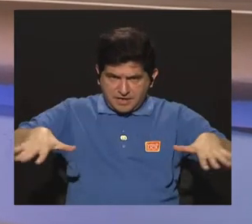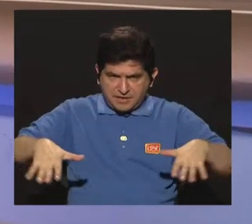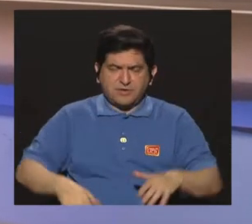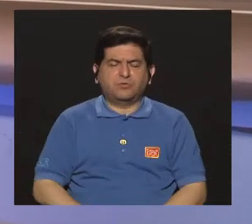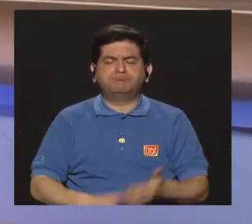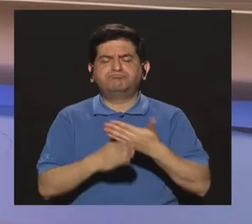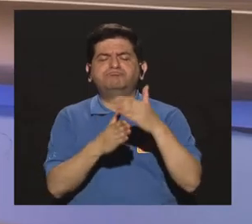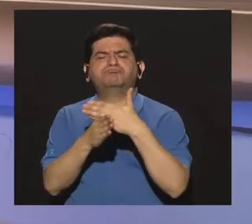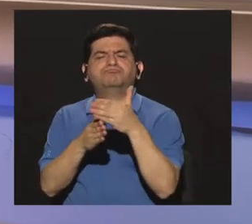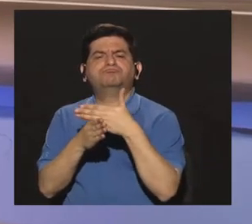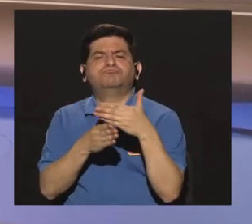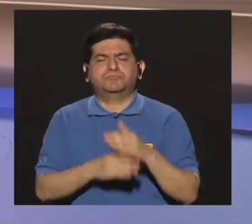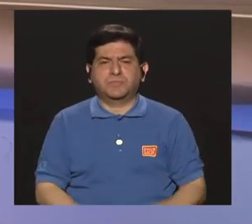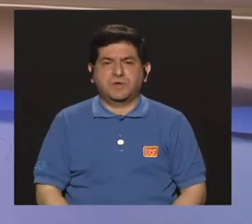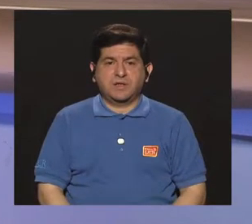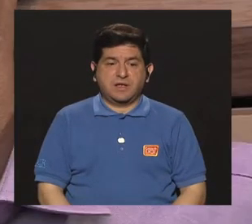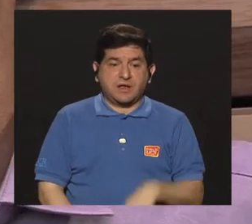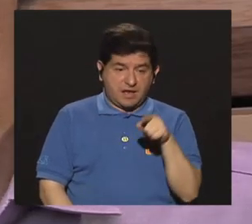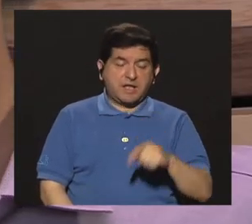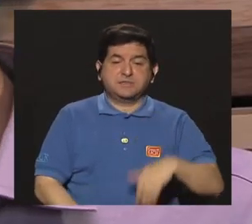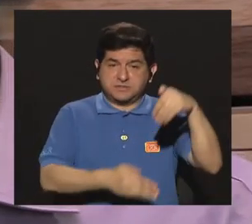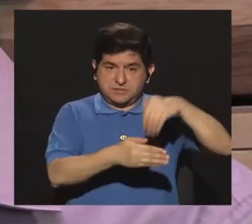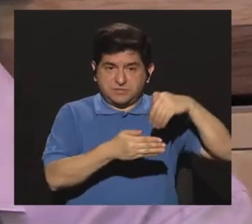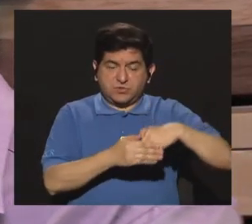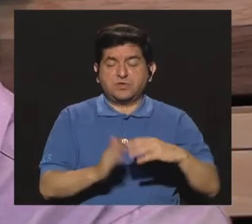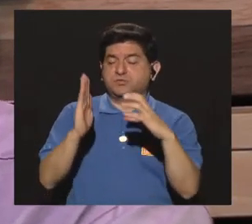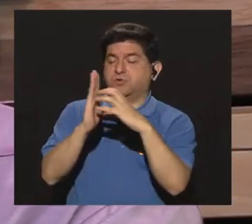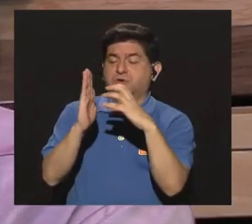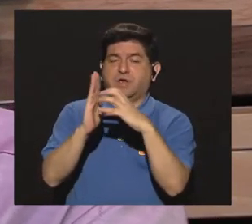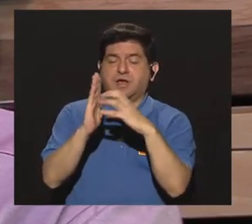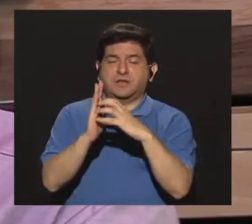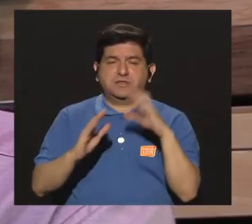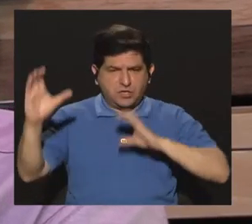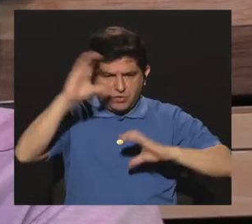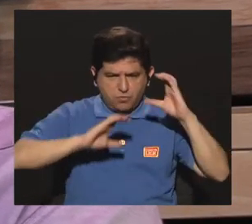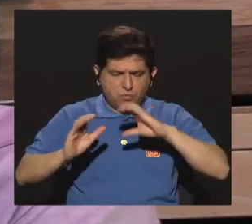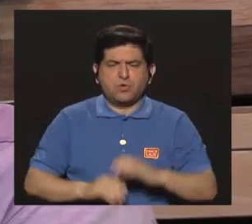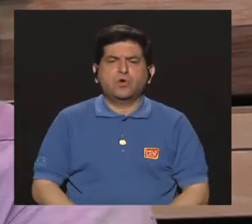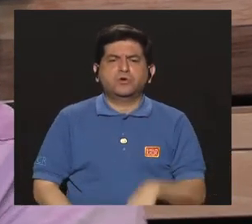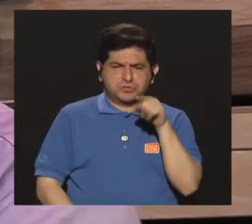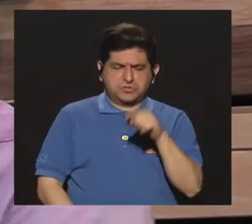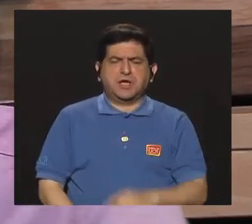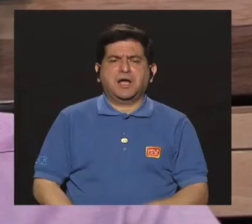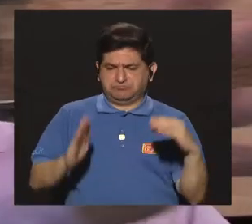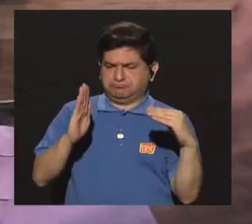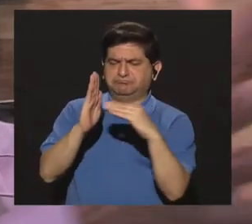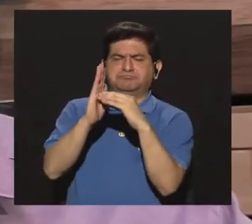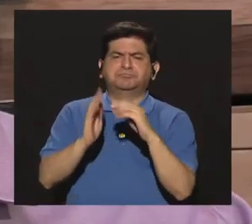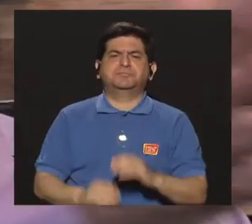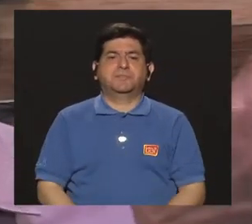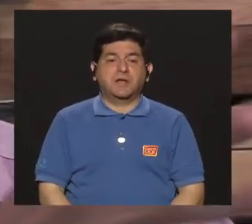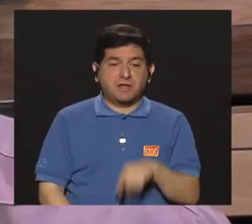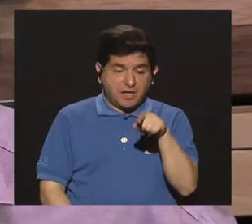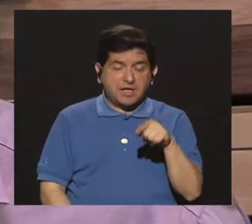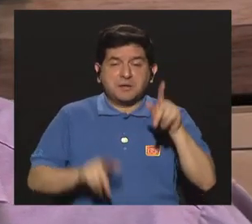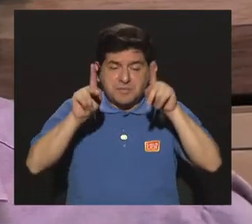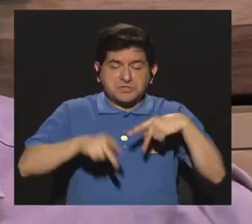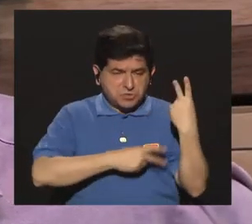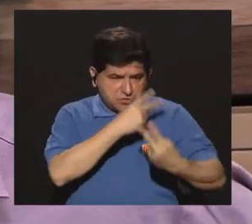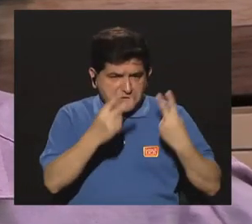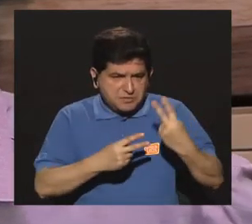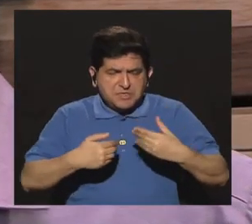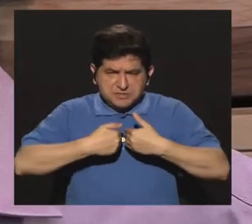los artículos científicos entonces muy importante ellos pueden venir visitar aquí los ganadores ha llegado el caso de préstamos digamos que salen